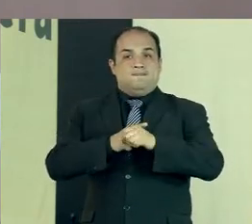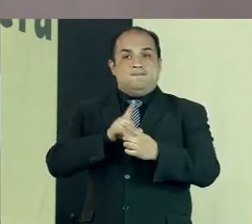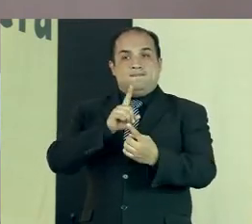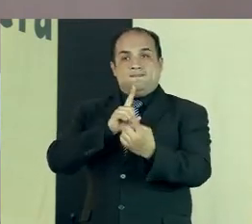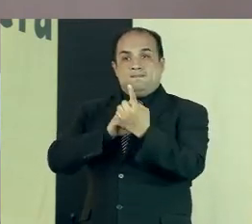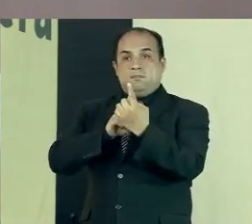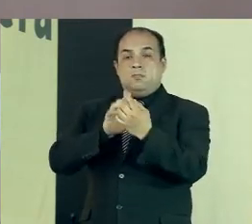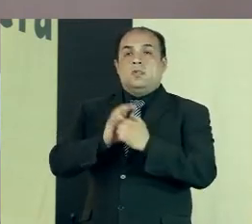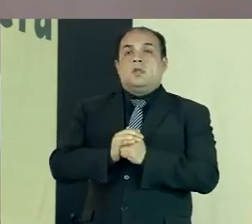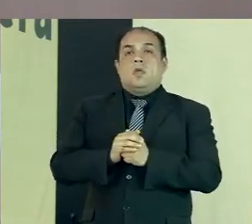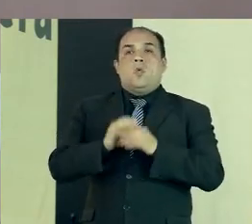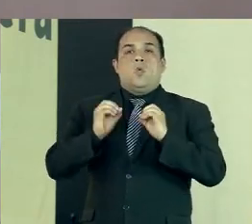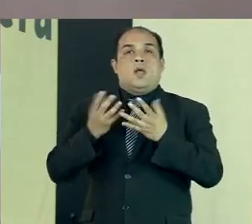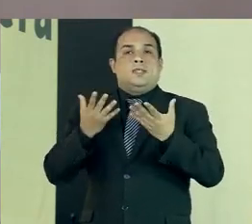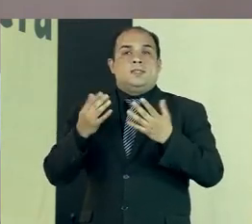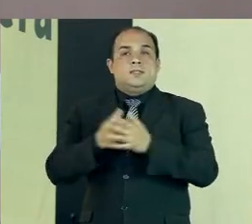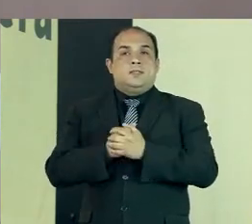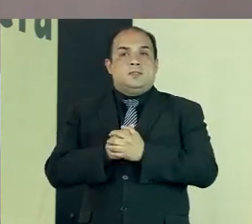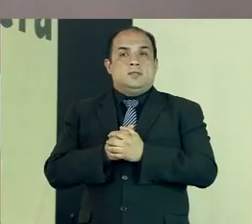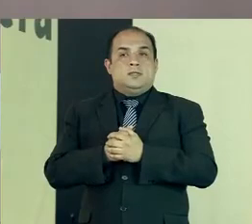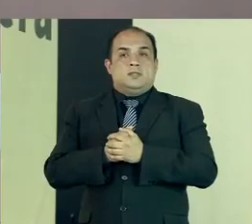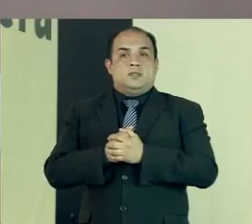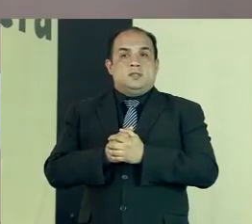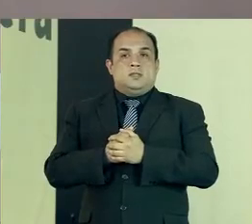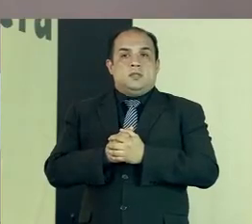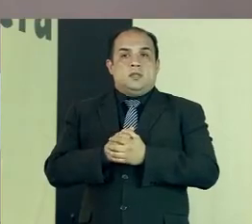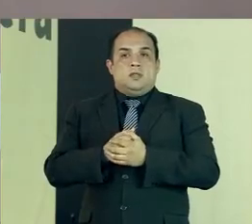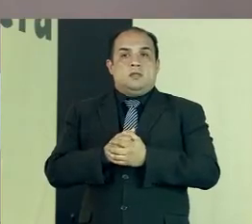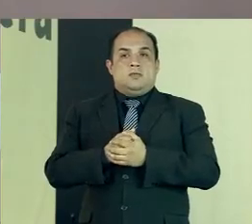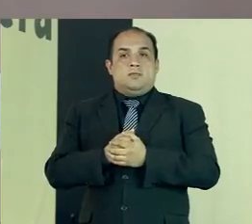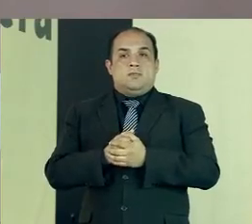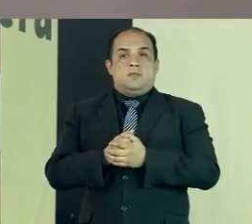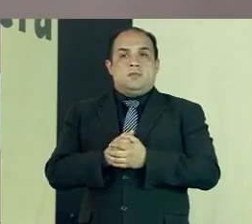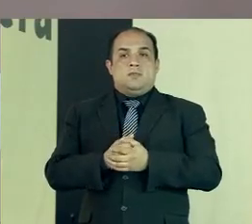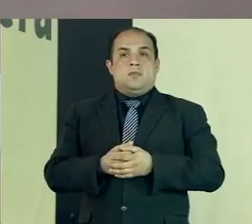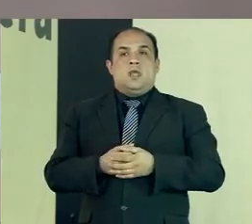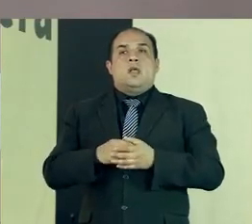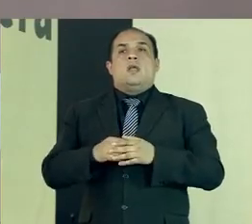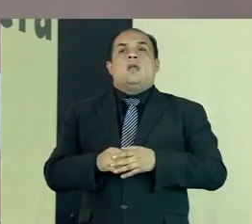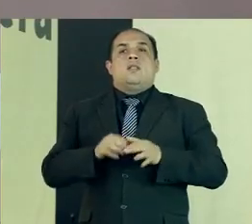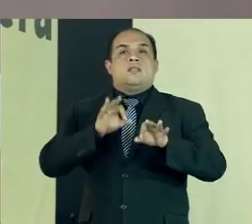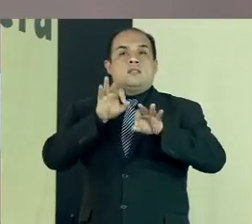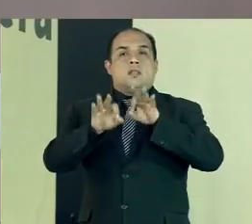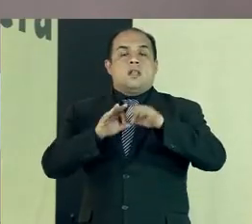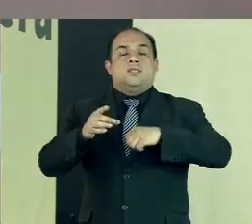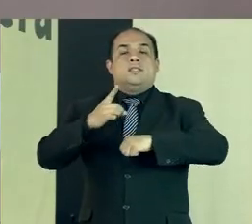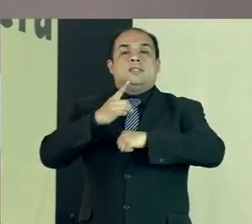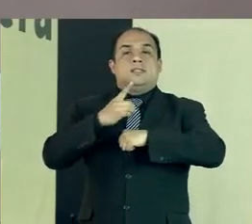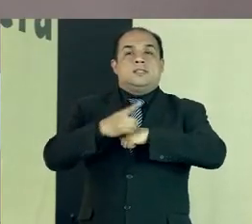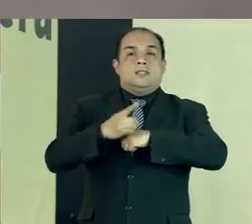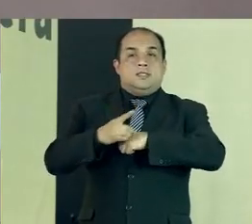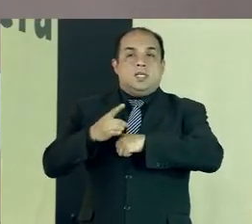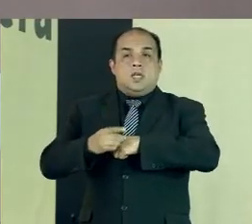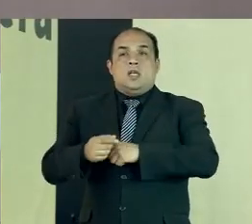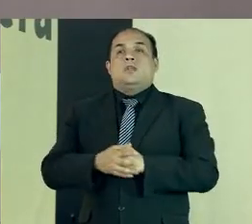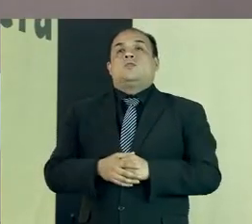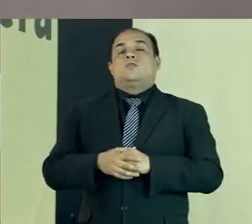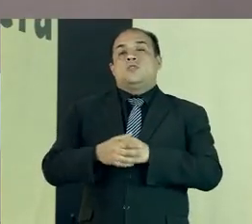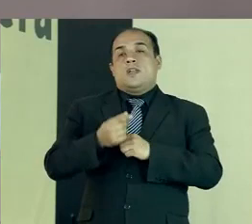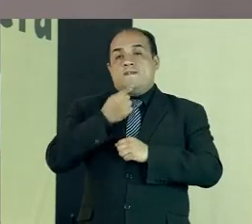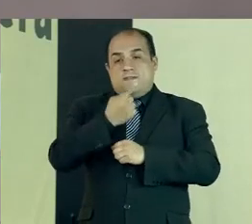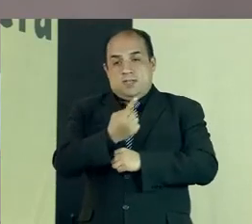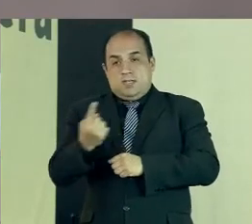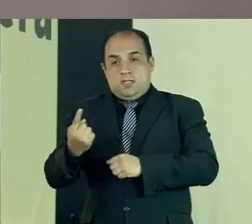reconocerlo tratar los residuos de los tramos de la infancia y las respuestas emocionales